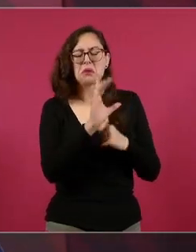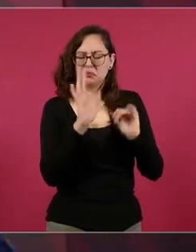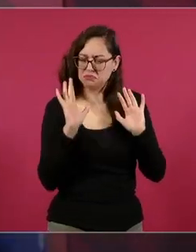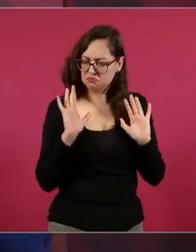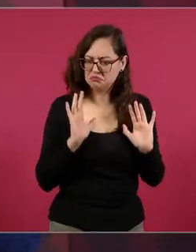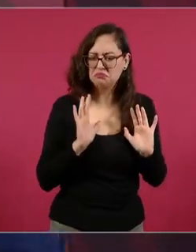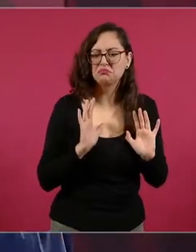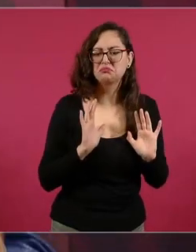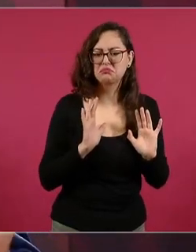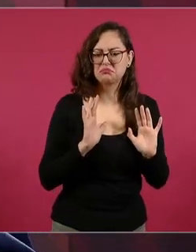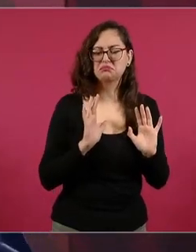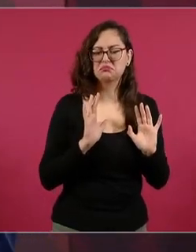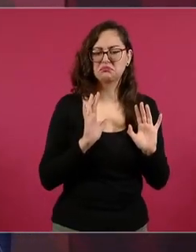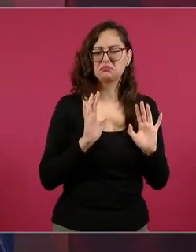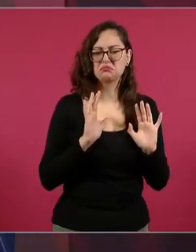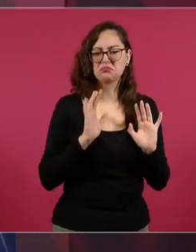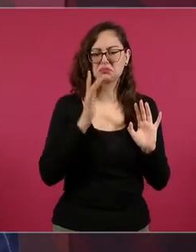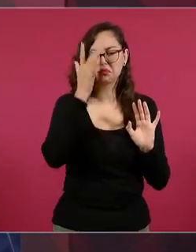que